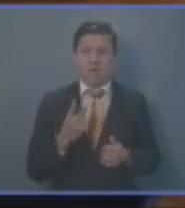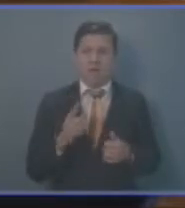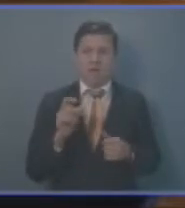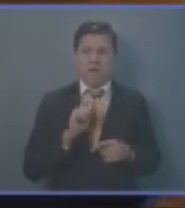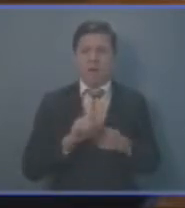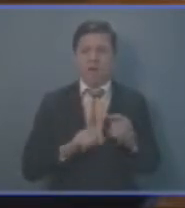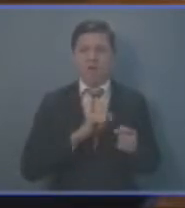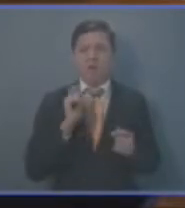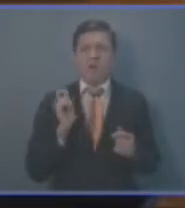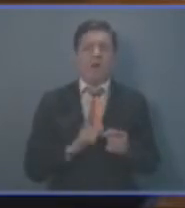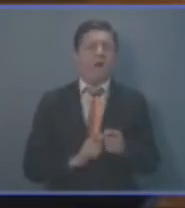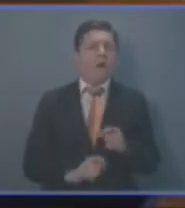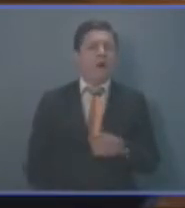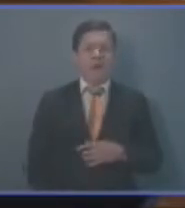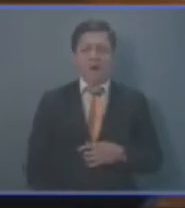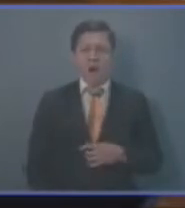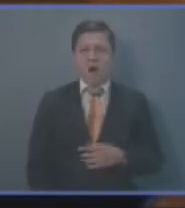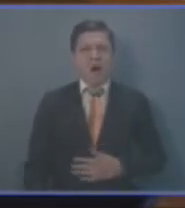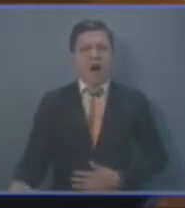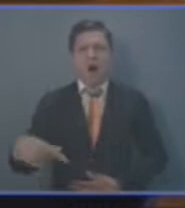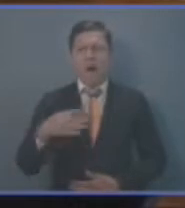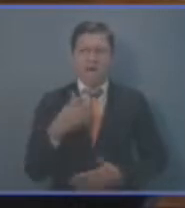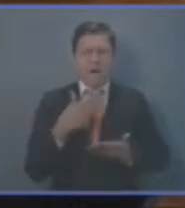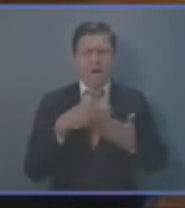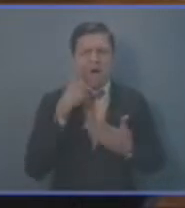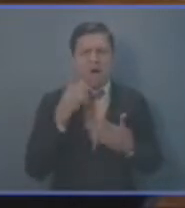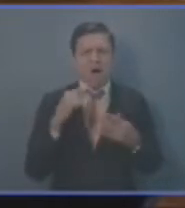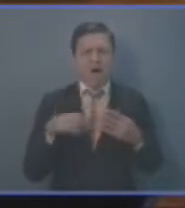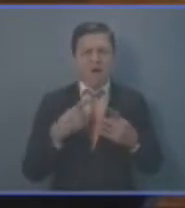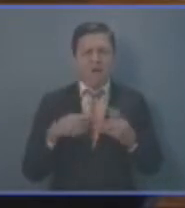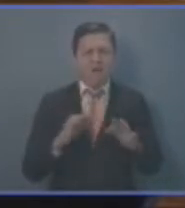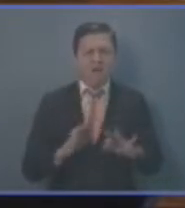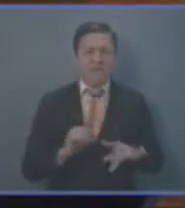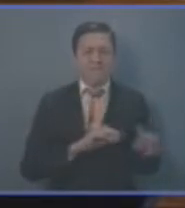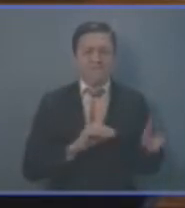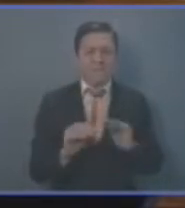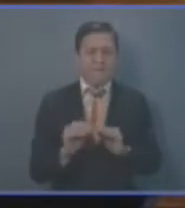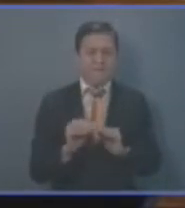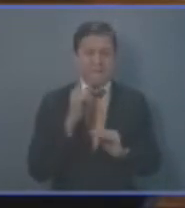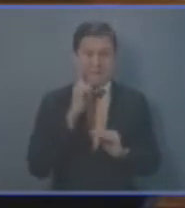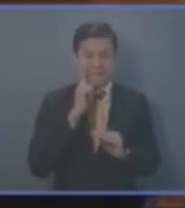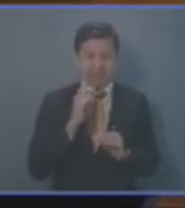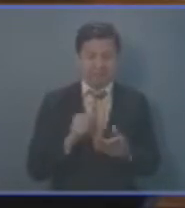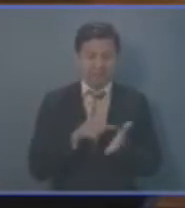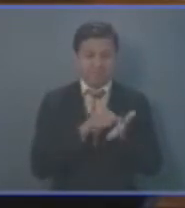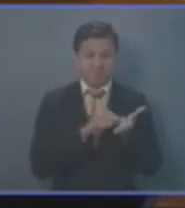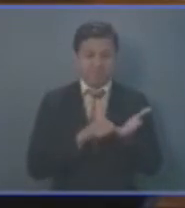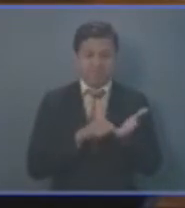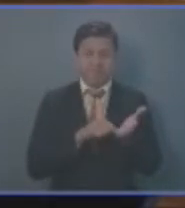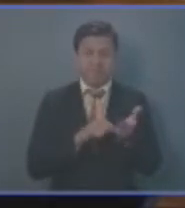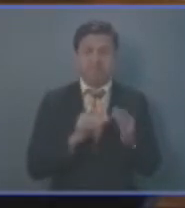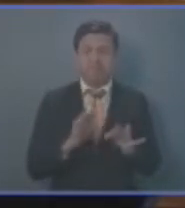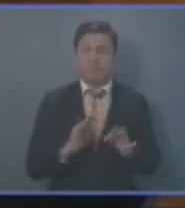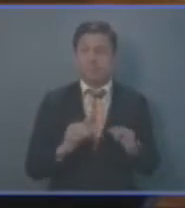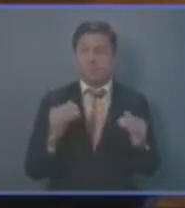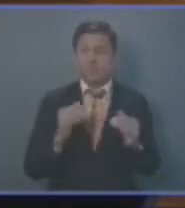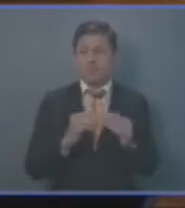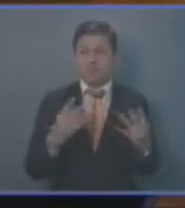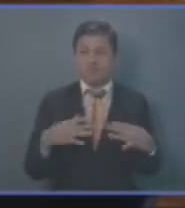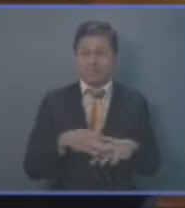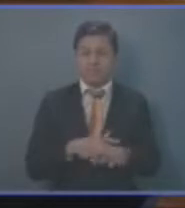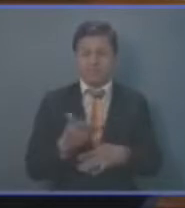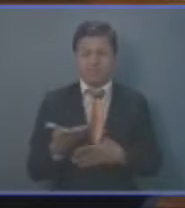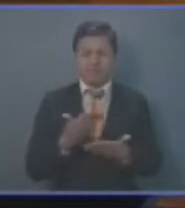atención asegurando su capacidad resolutiva en las siguientes especialidades médicas: cirugía, medicina interna,